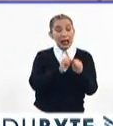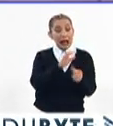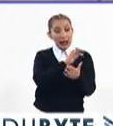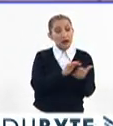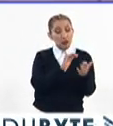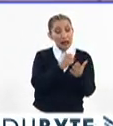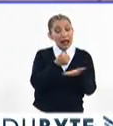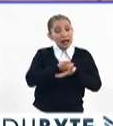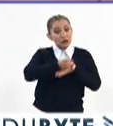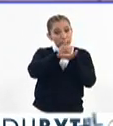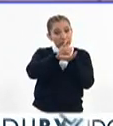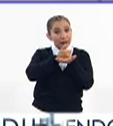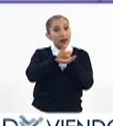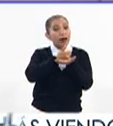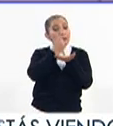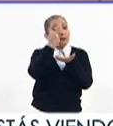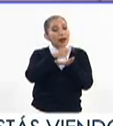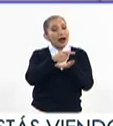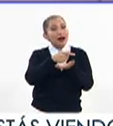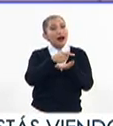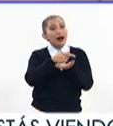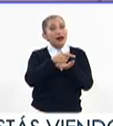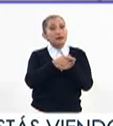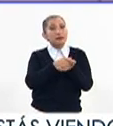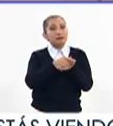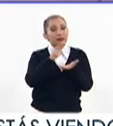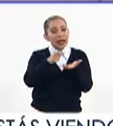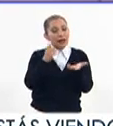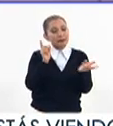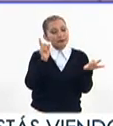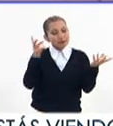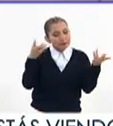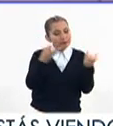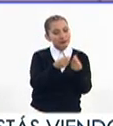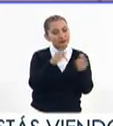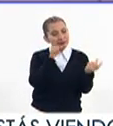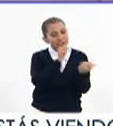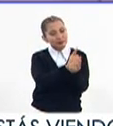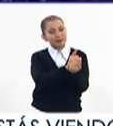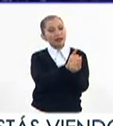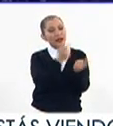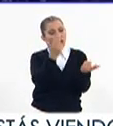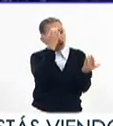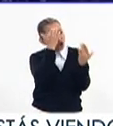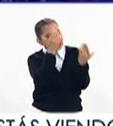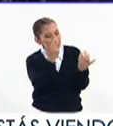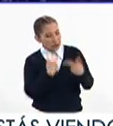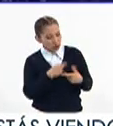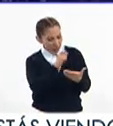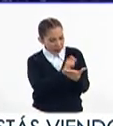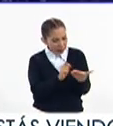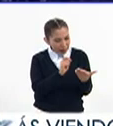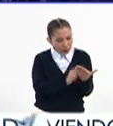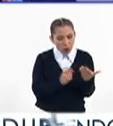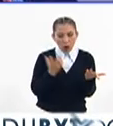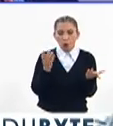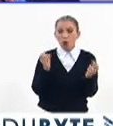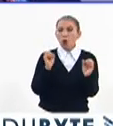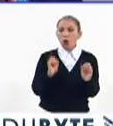lectura justamente es eso. A partir del encuentro, a partir de conocer autores, a partir